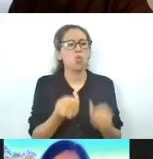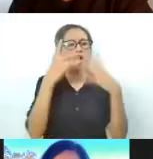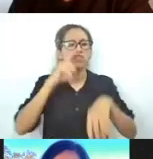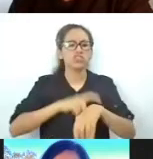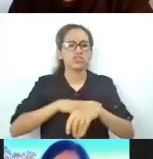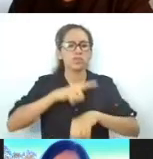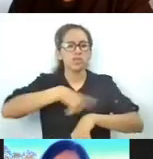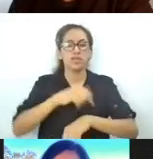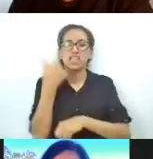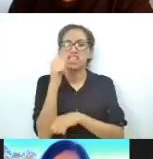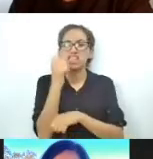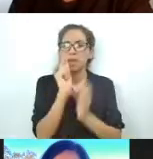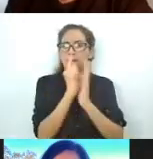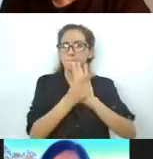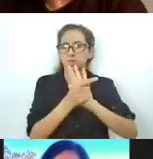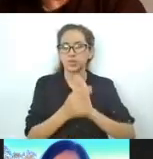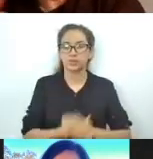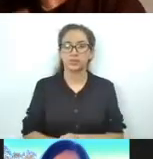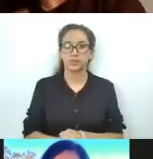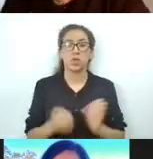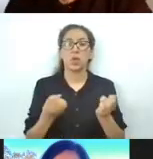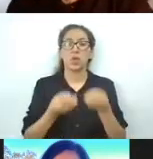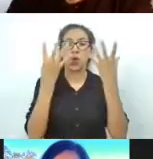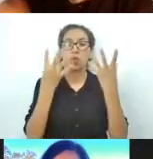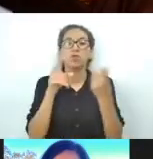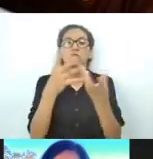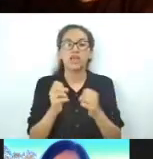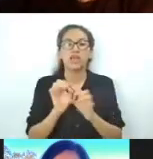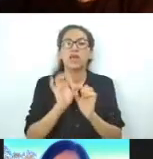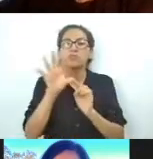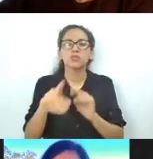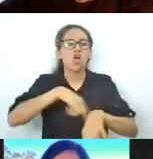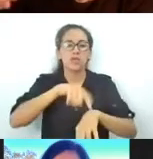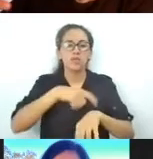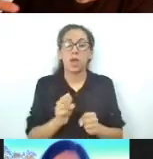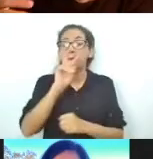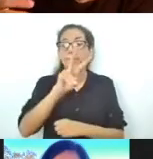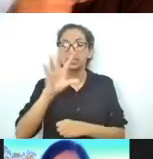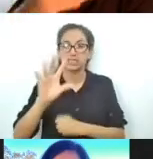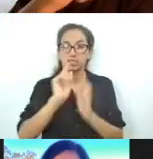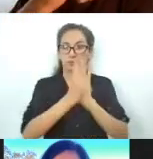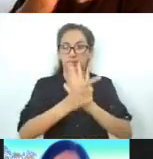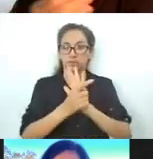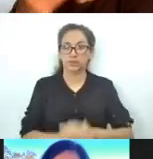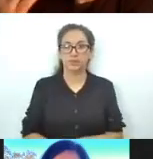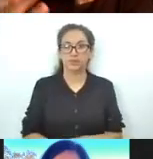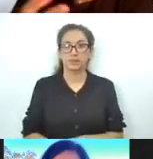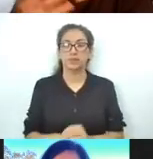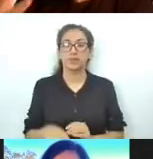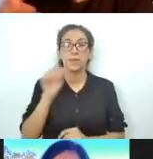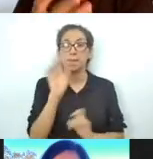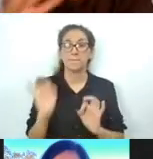minutos, ¿no? Entonces, ¿y cuánto quieres eyacular? 25, ¿no? Entonces, ahí el contexto